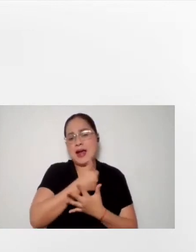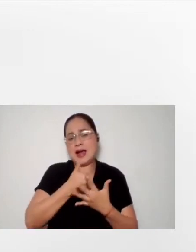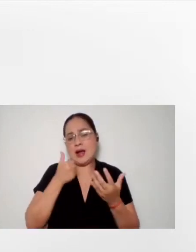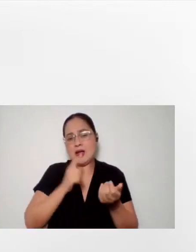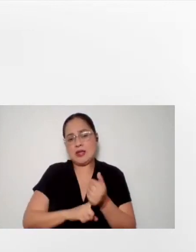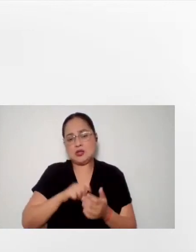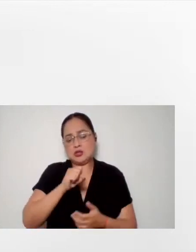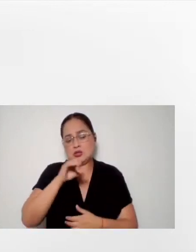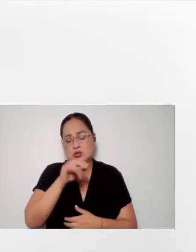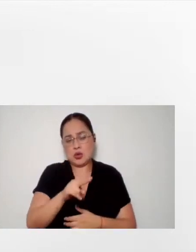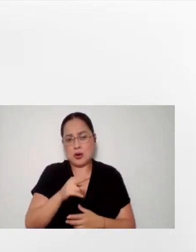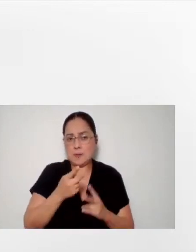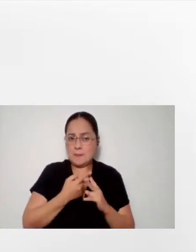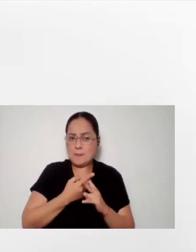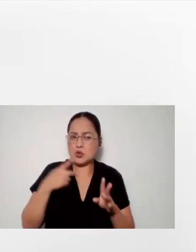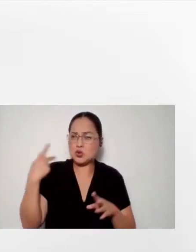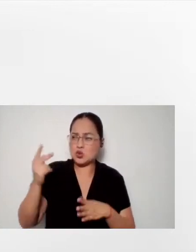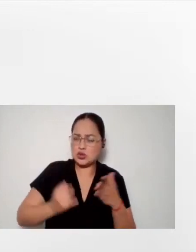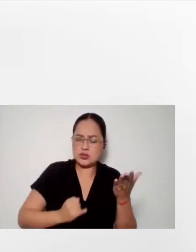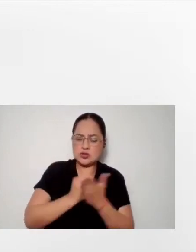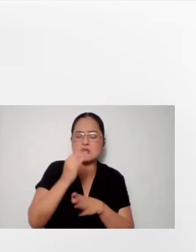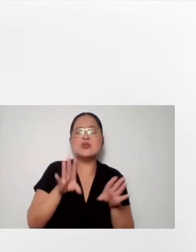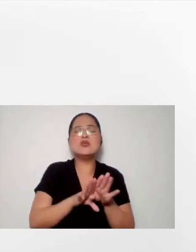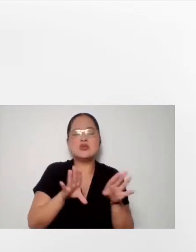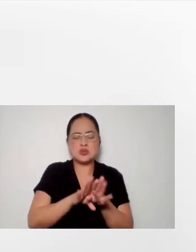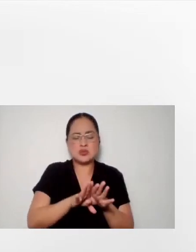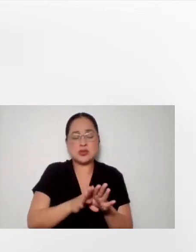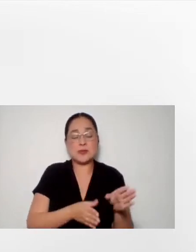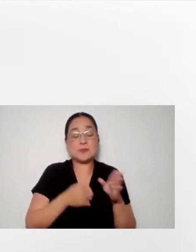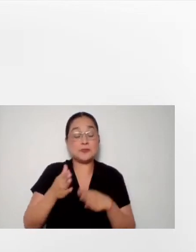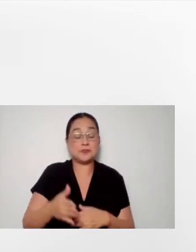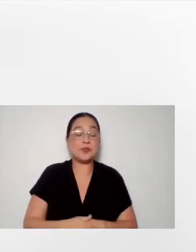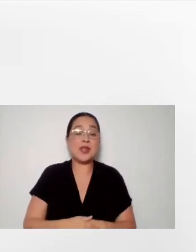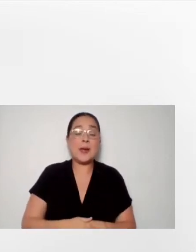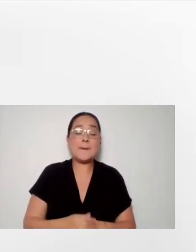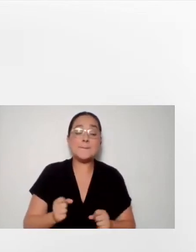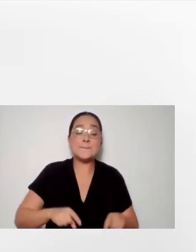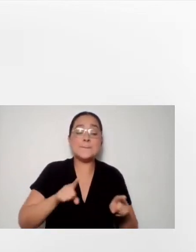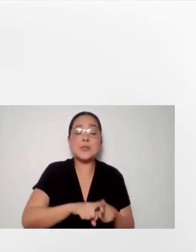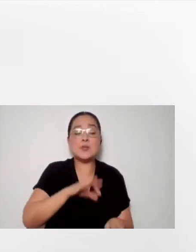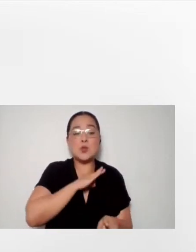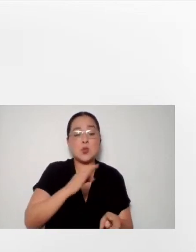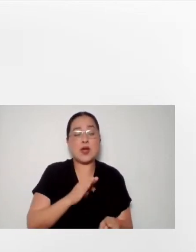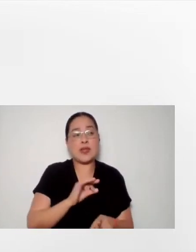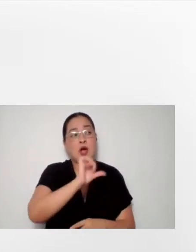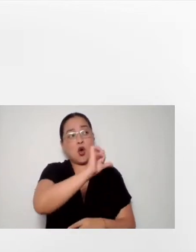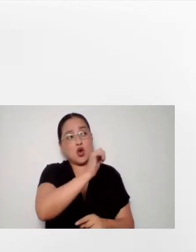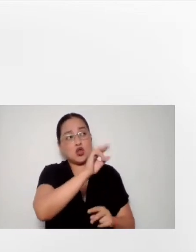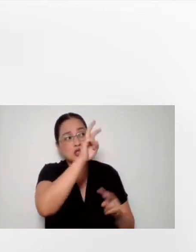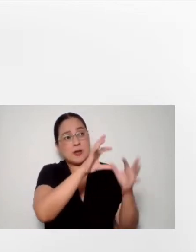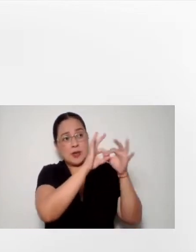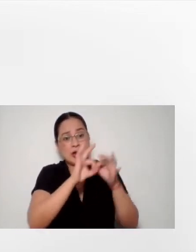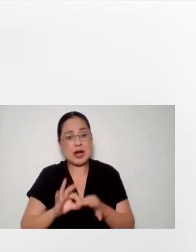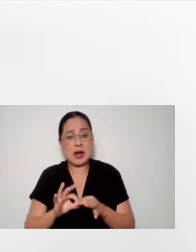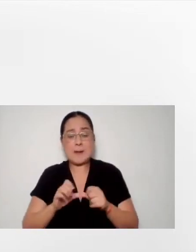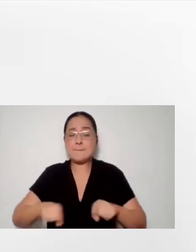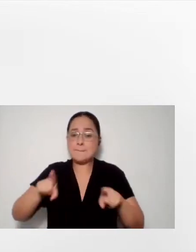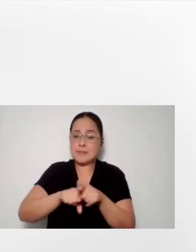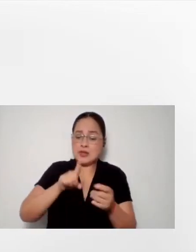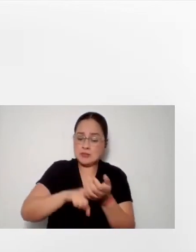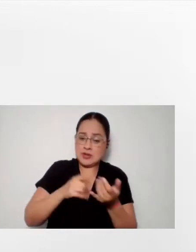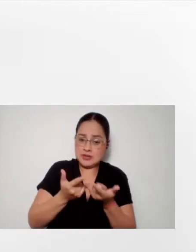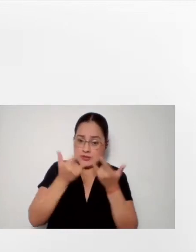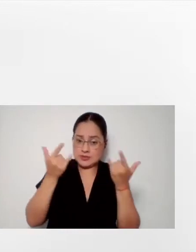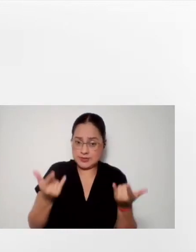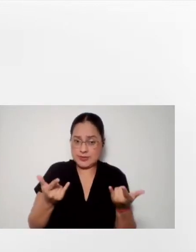la Corte. Y esto permite que puedan ser vinculados como precedentes de otros asuntos que tienen los mismos hechos y